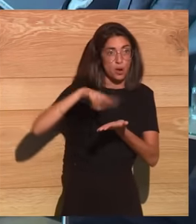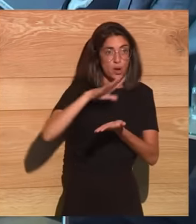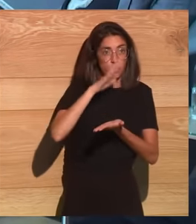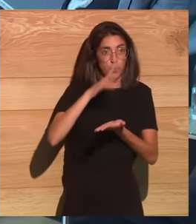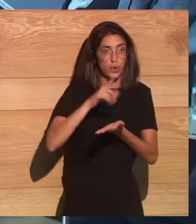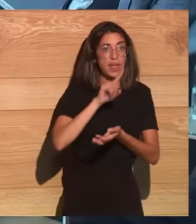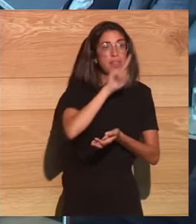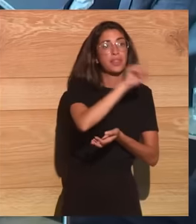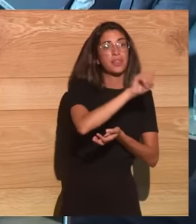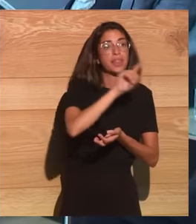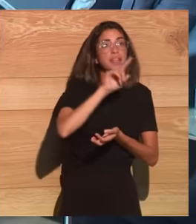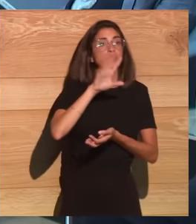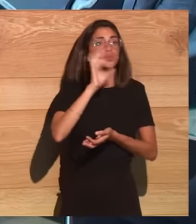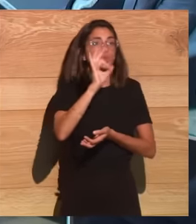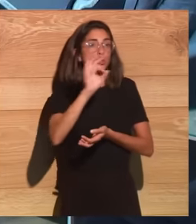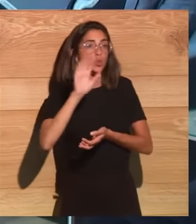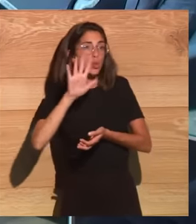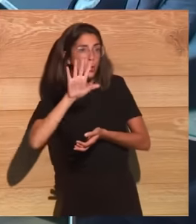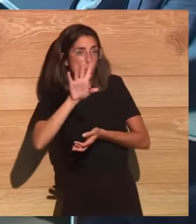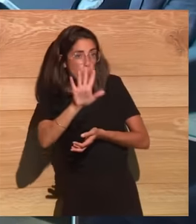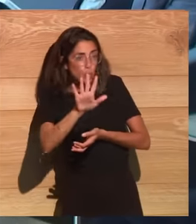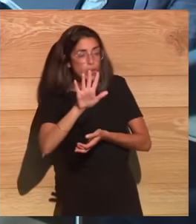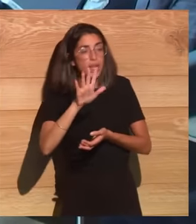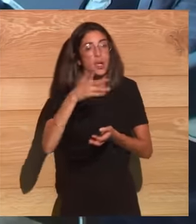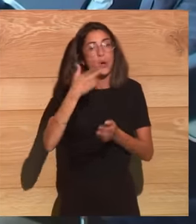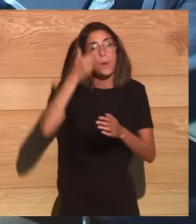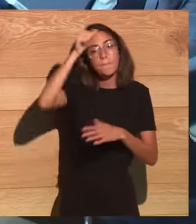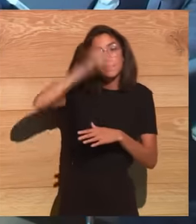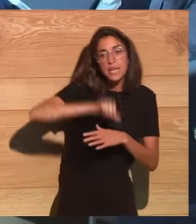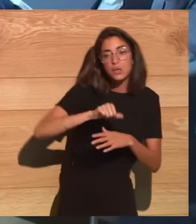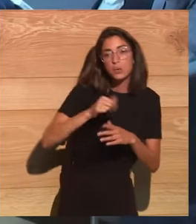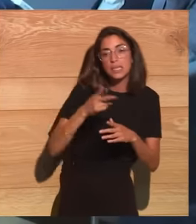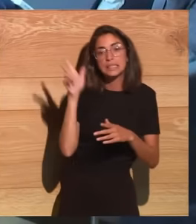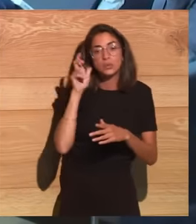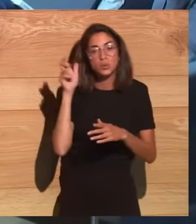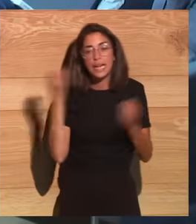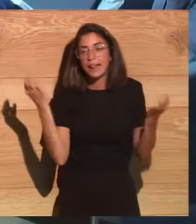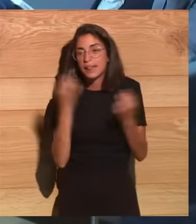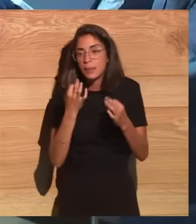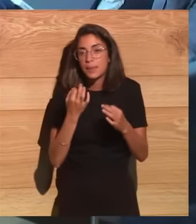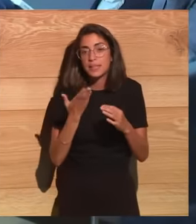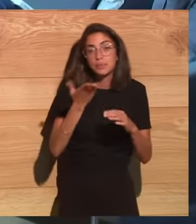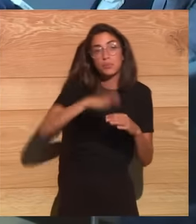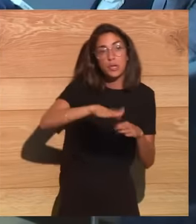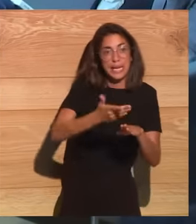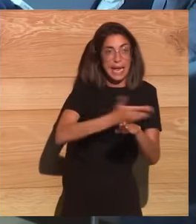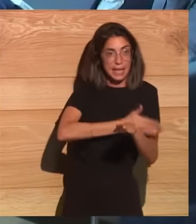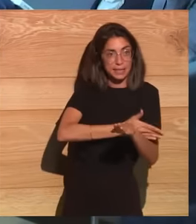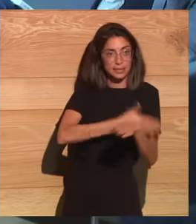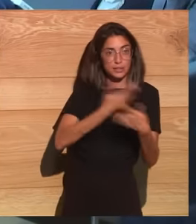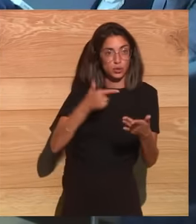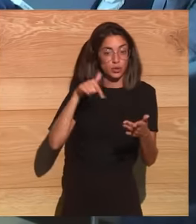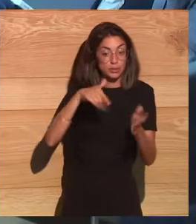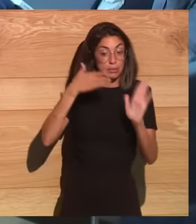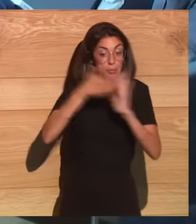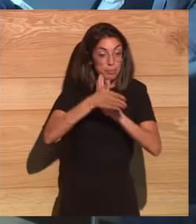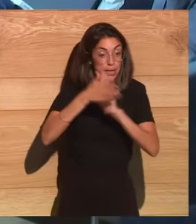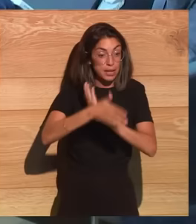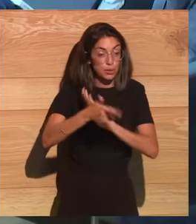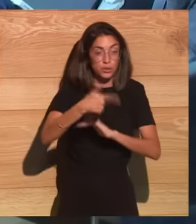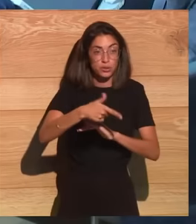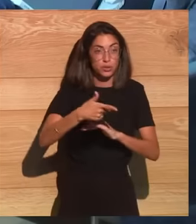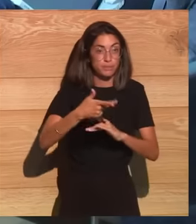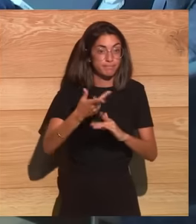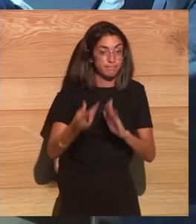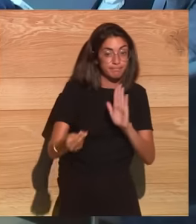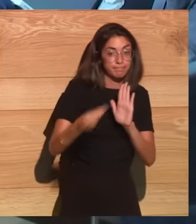películas o las 101 canciones que hay que escuchar antes de morir. Y la explicación de repente me mete en ese jaleo. O sea,